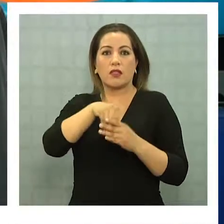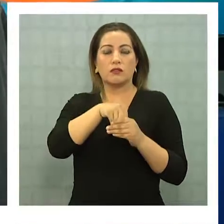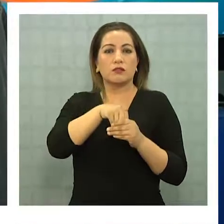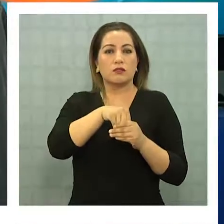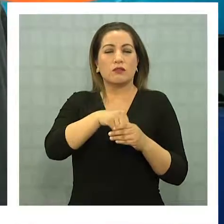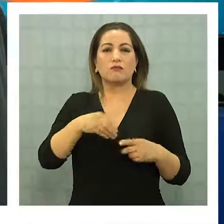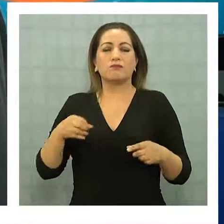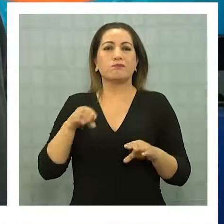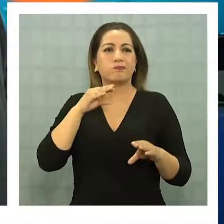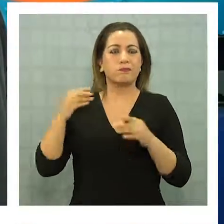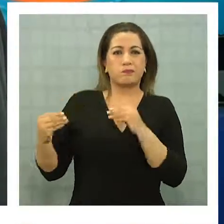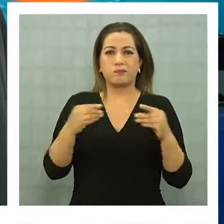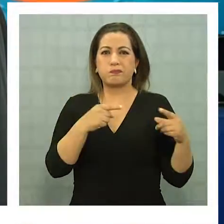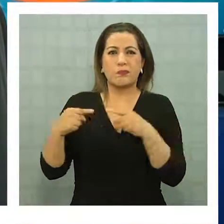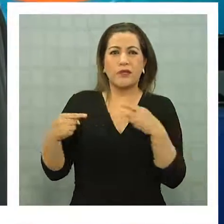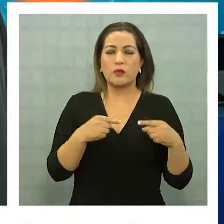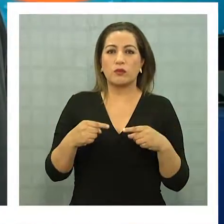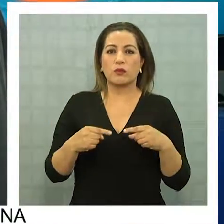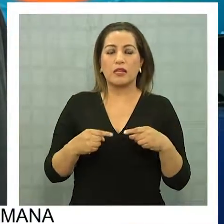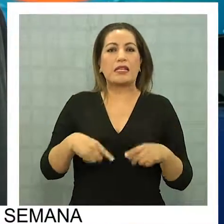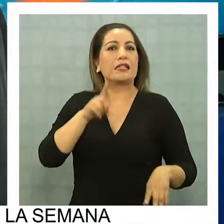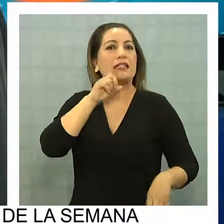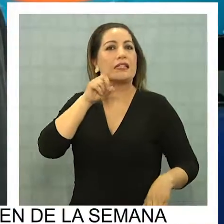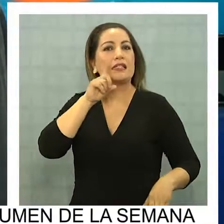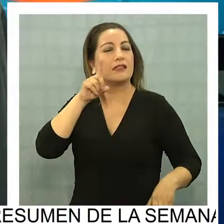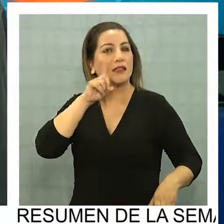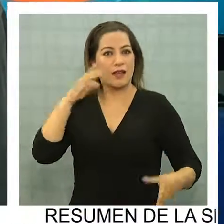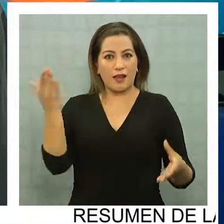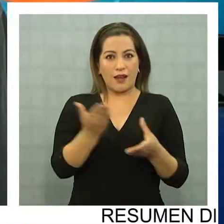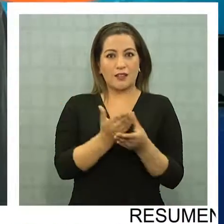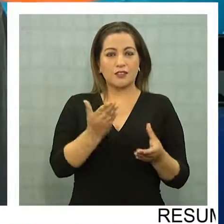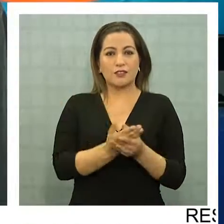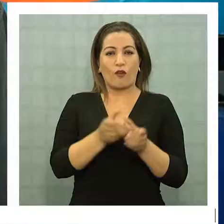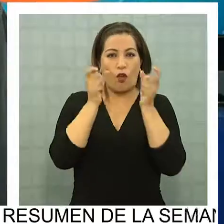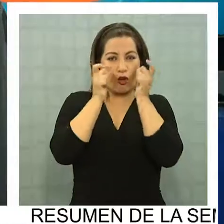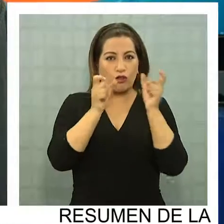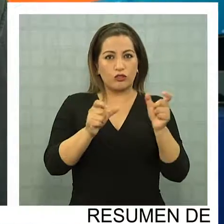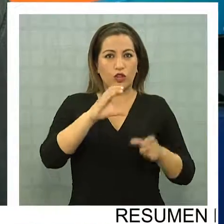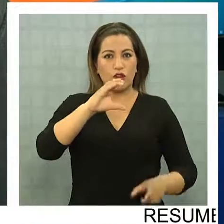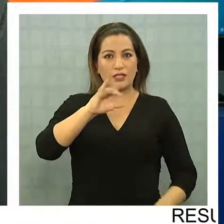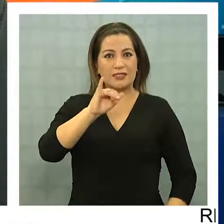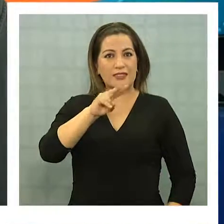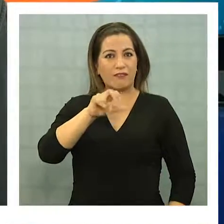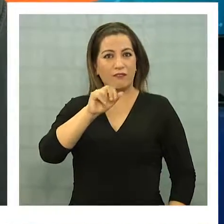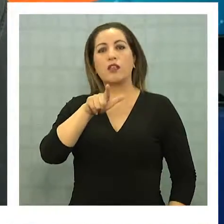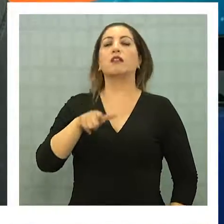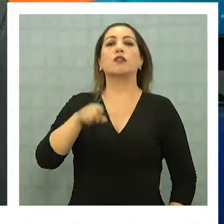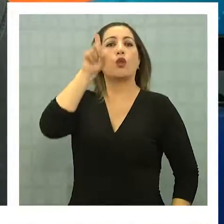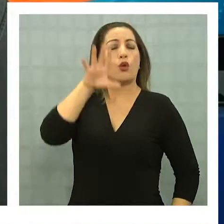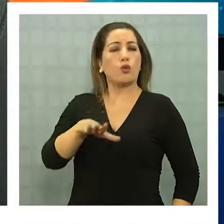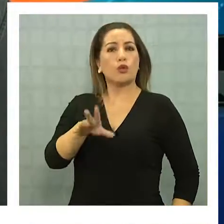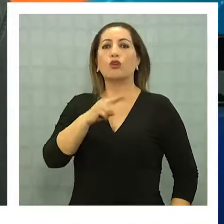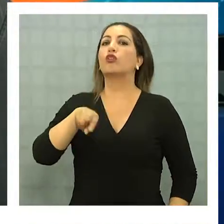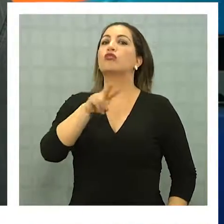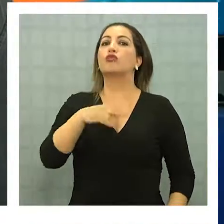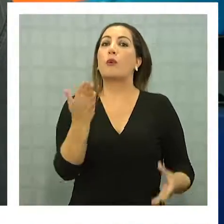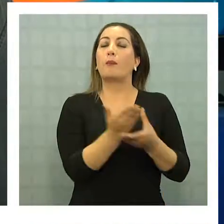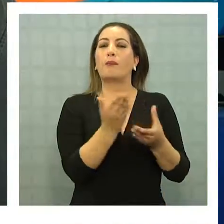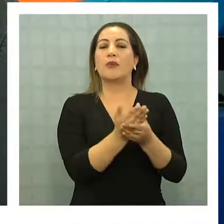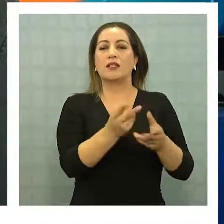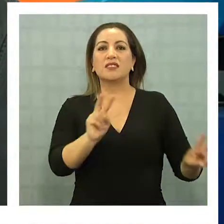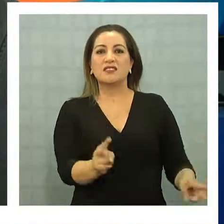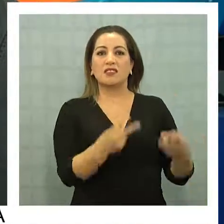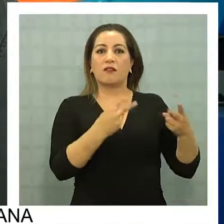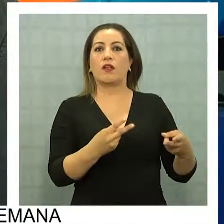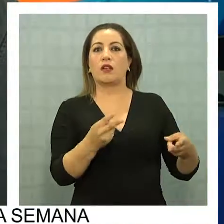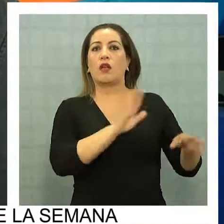y aprobar una ley que deje los archivos bajo control civil. Que es la única manera que tenemos de salvar esos archivos